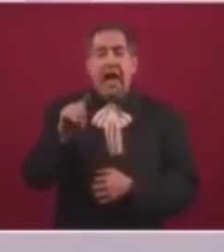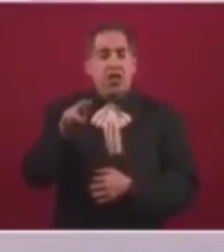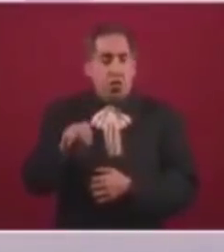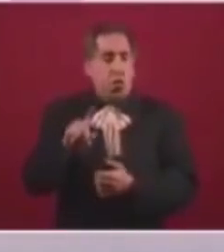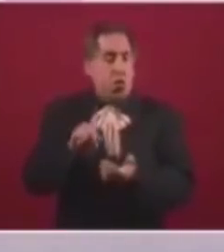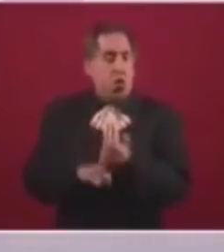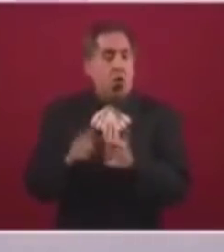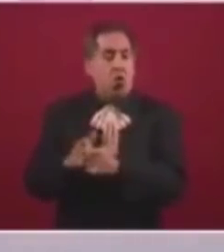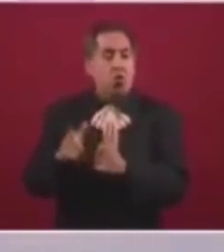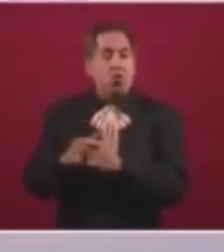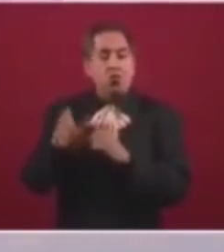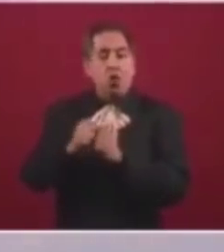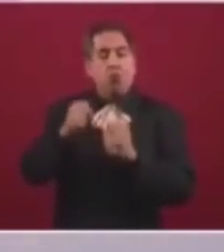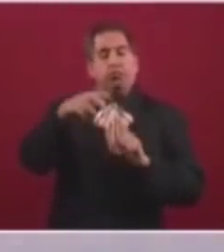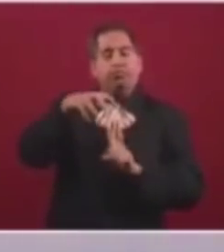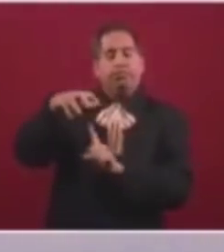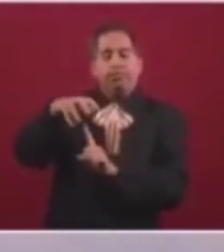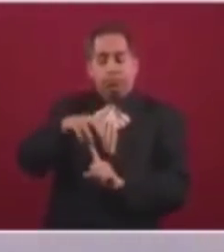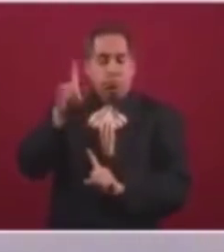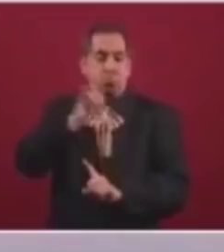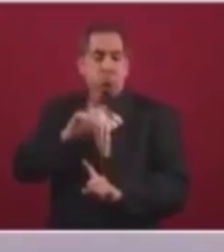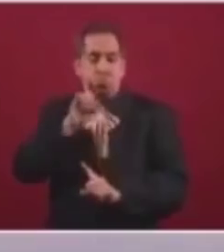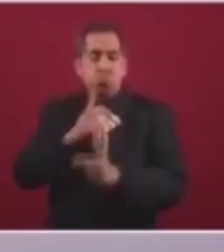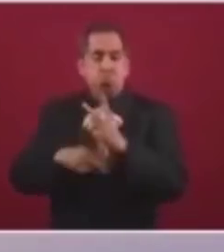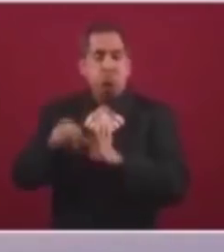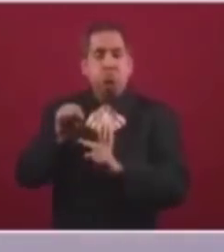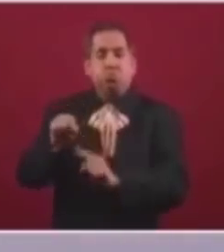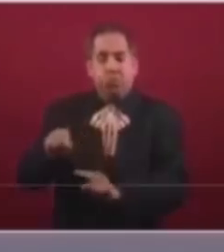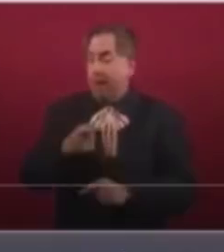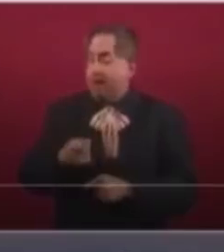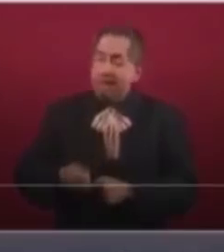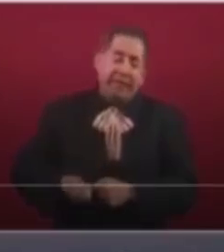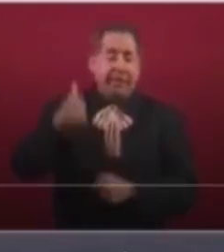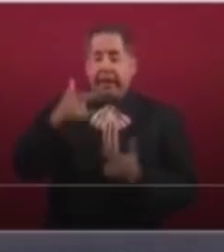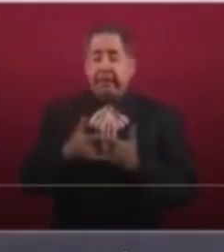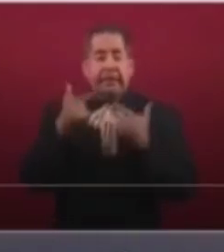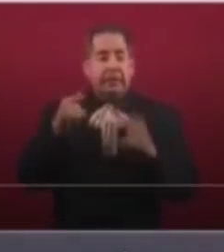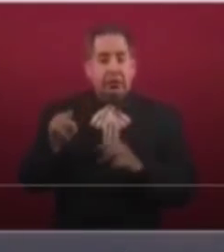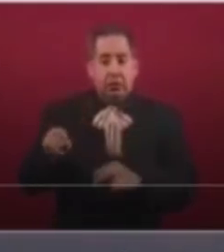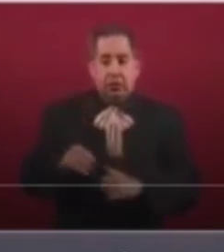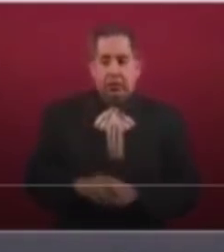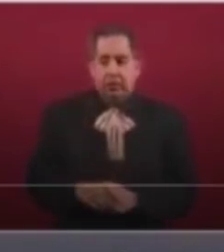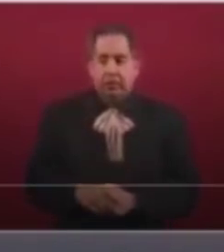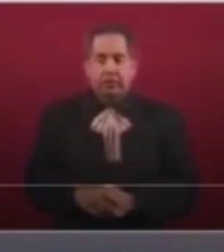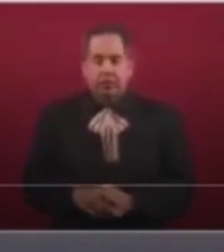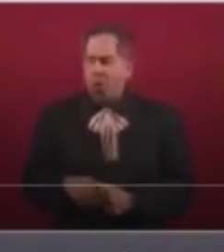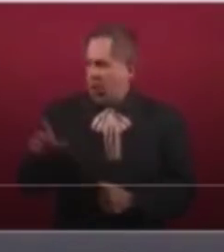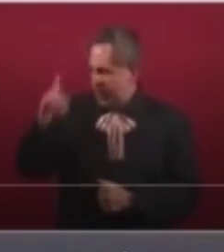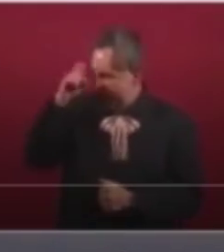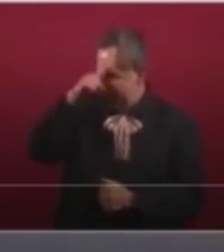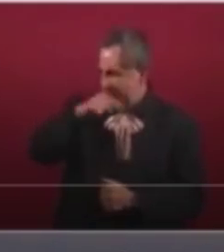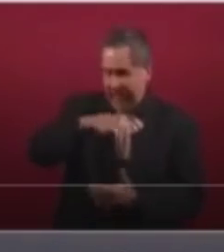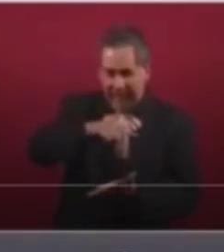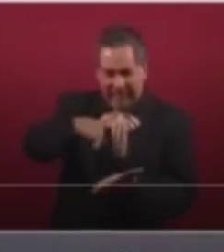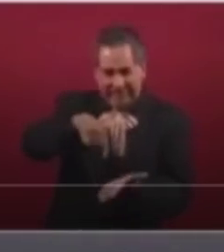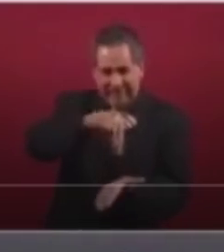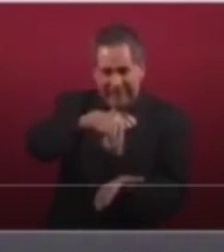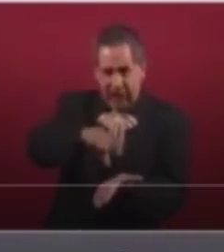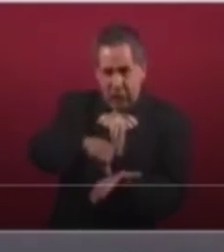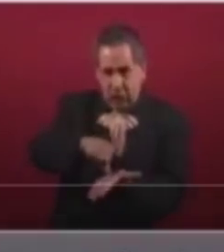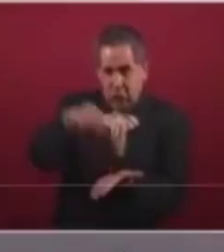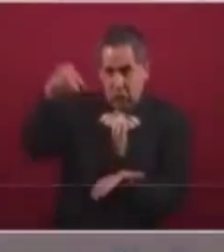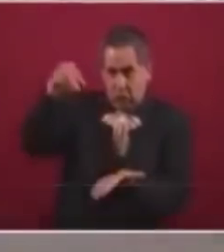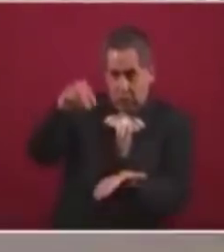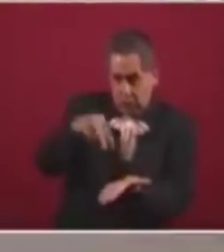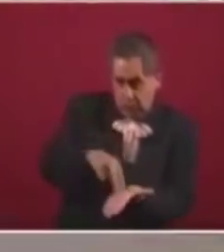A nosotros nos han dicho mucho que es que nosotros queremos arremear el acento mexicano. Y no. Esas palabras yo las digo en mi vocabulario, no